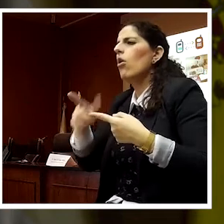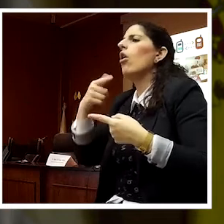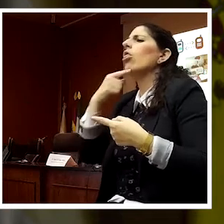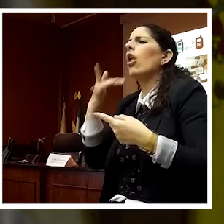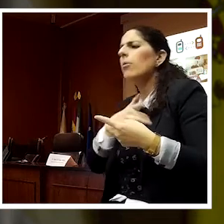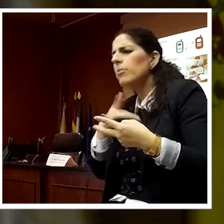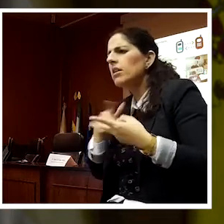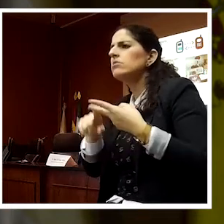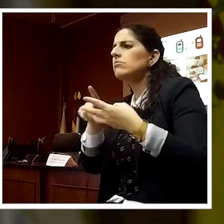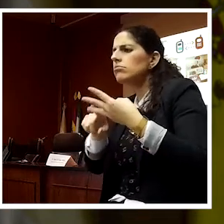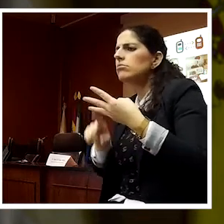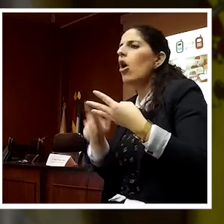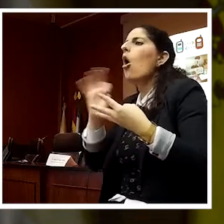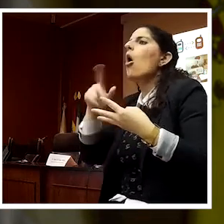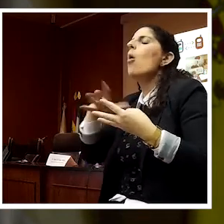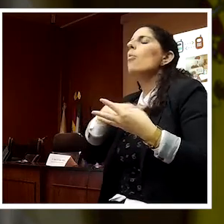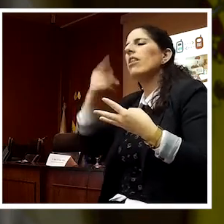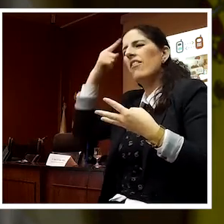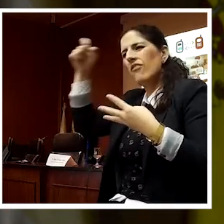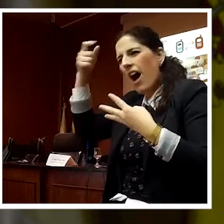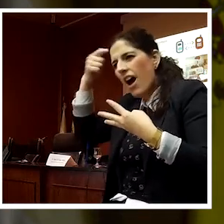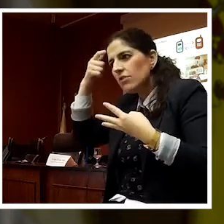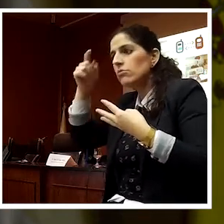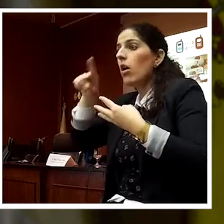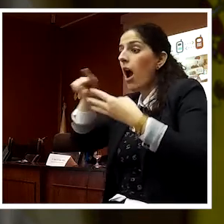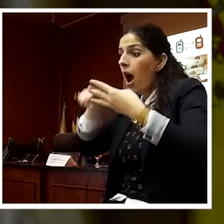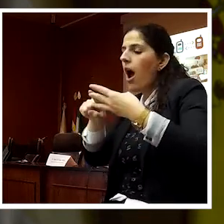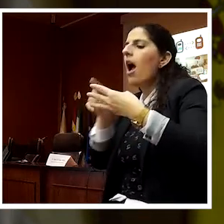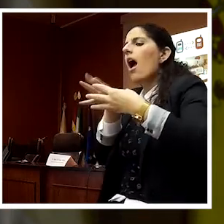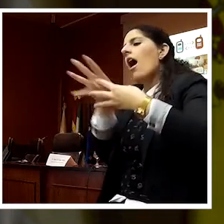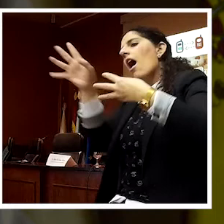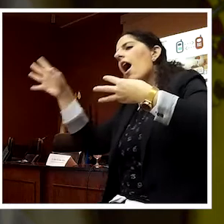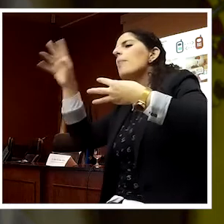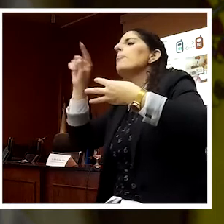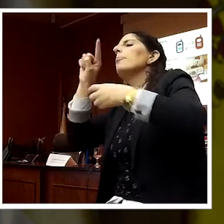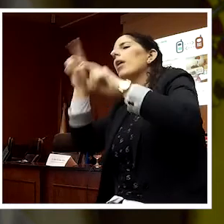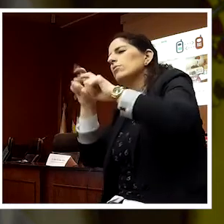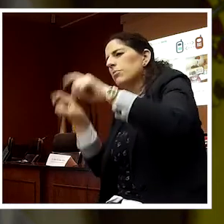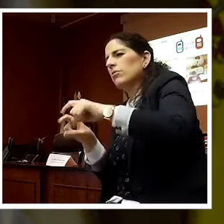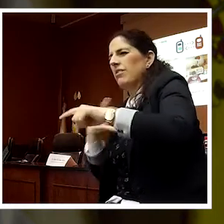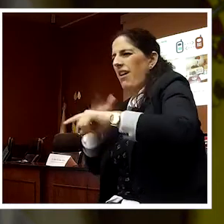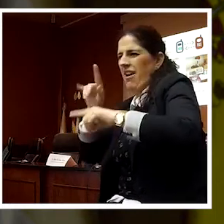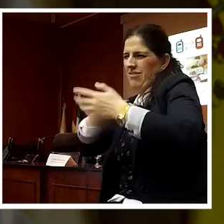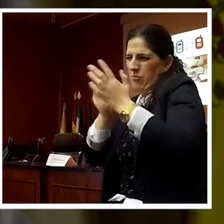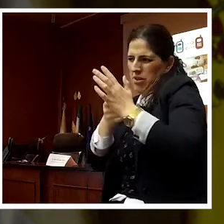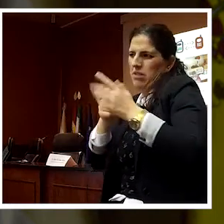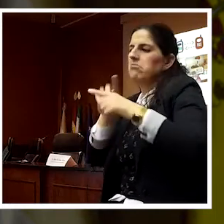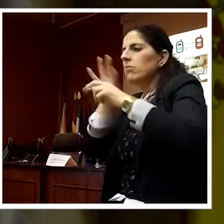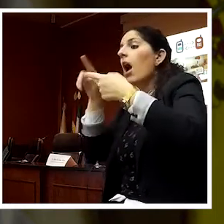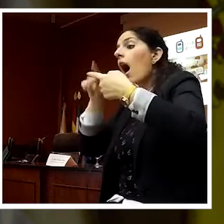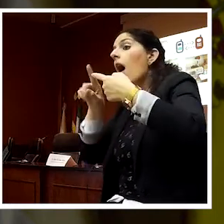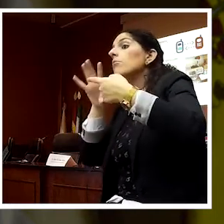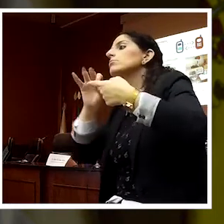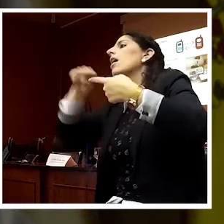pecho, posible ictus, y le salen unas preguntas que están desde hace años más que trabajadas, estudiadas,